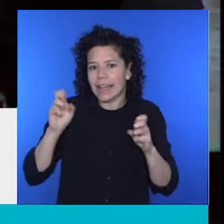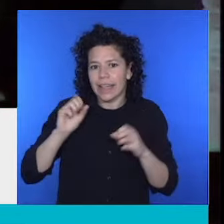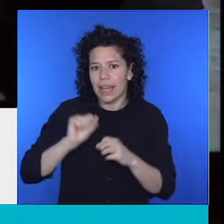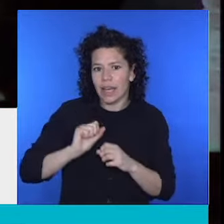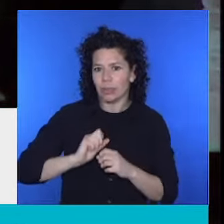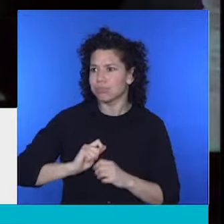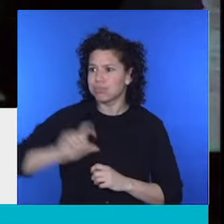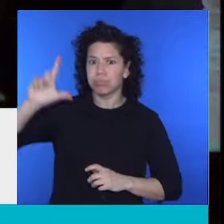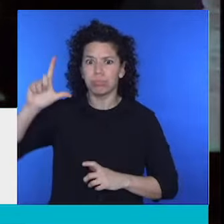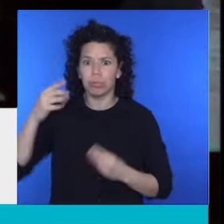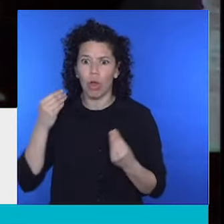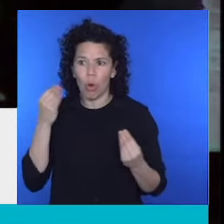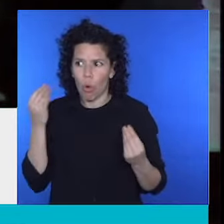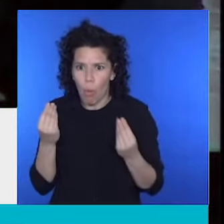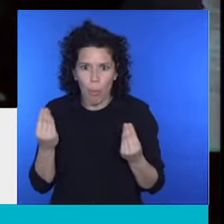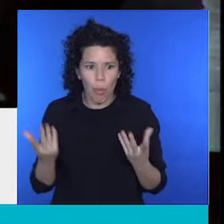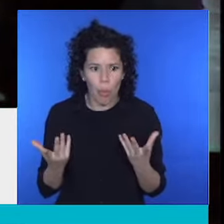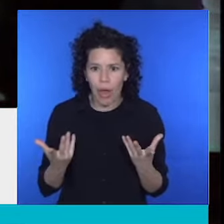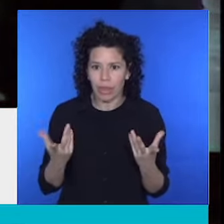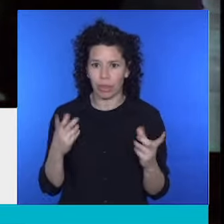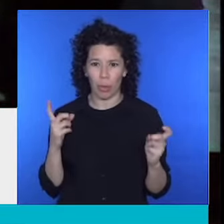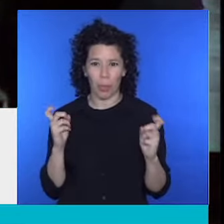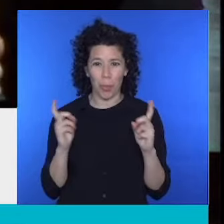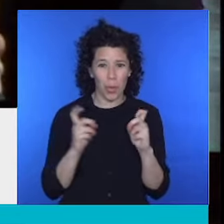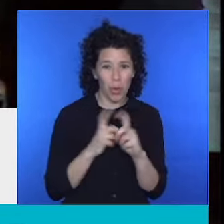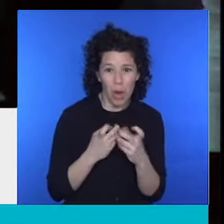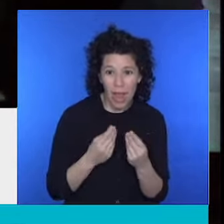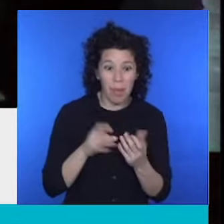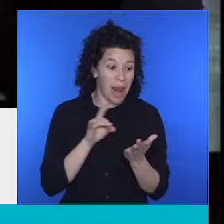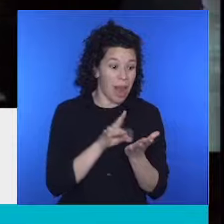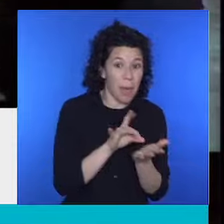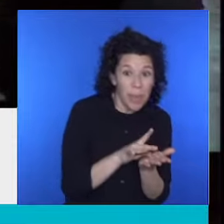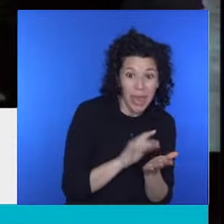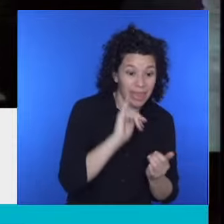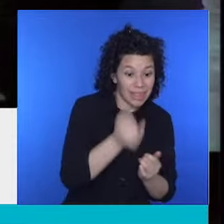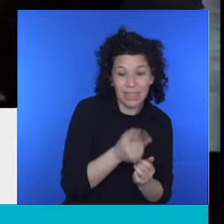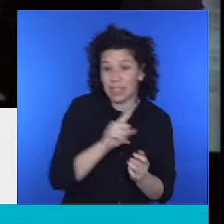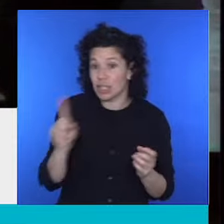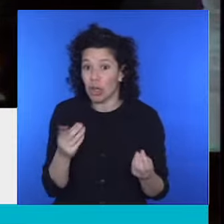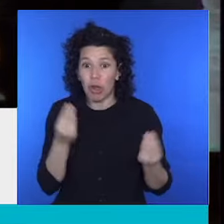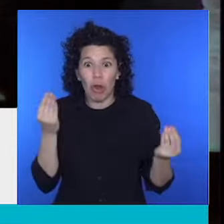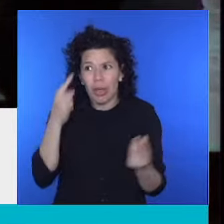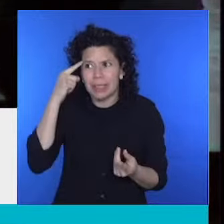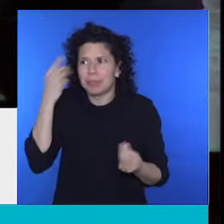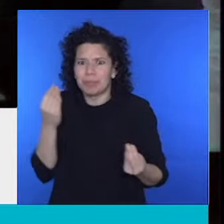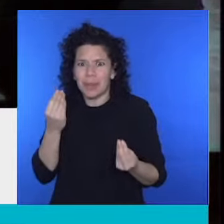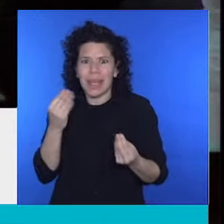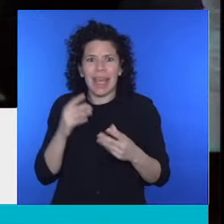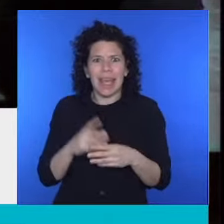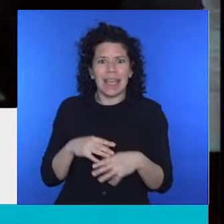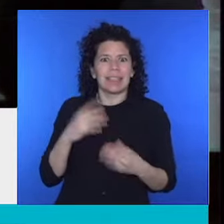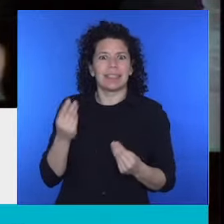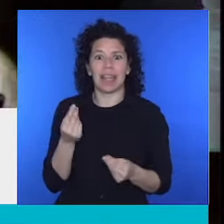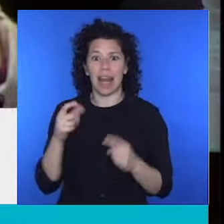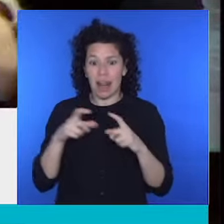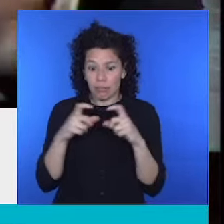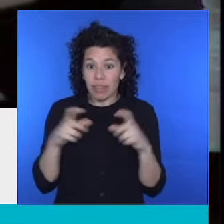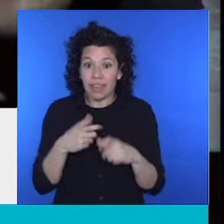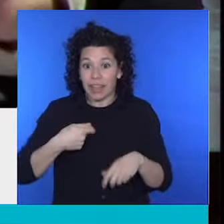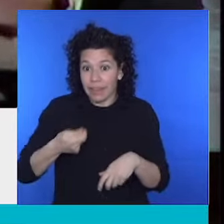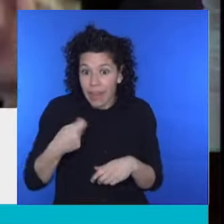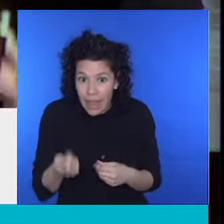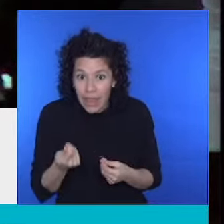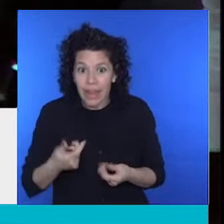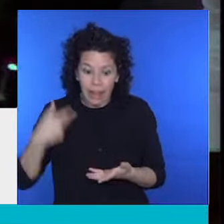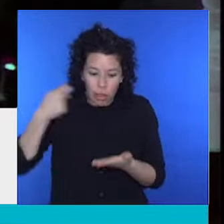la más mínima idea si lo van a despedir o no Si va a poder llegar a fin de mes si va a poder pagar la tarjeta de crédito con la que está